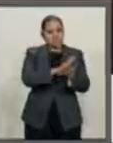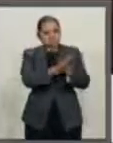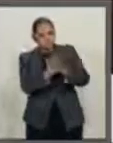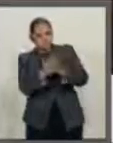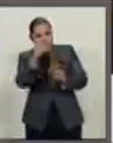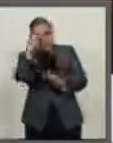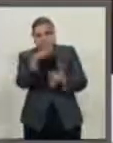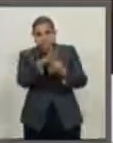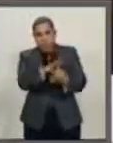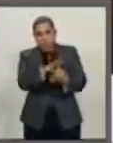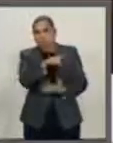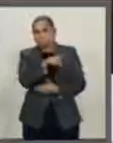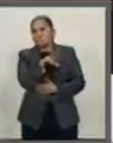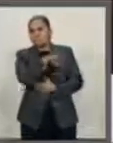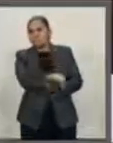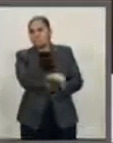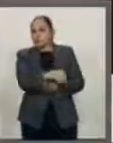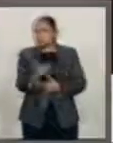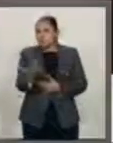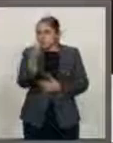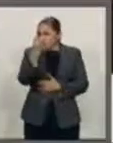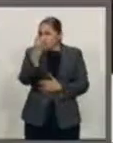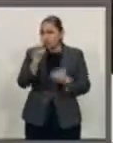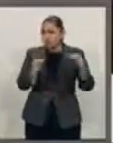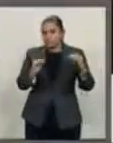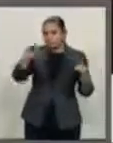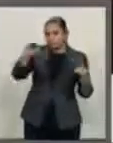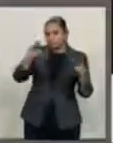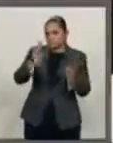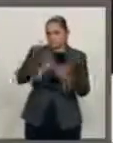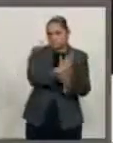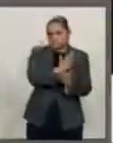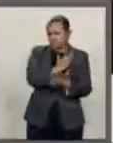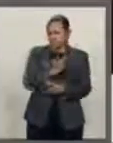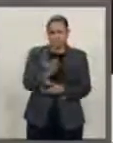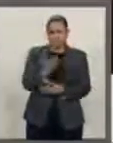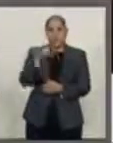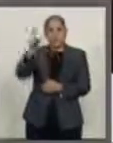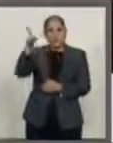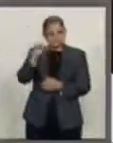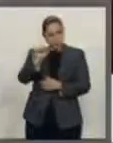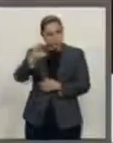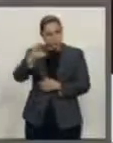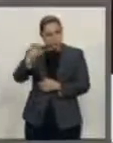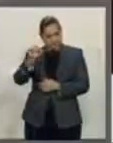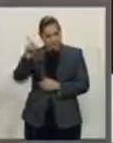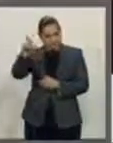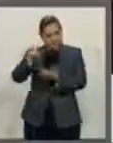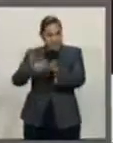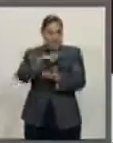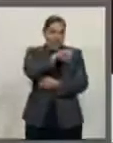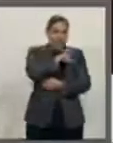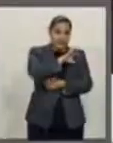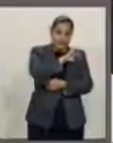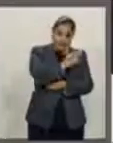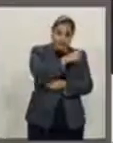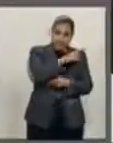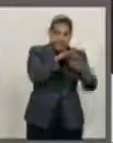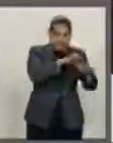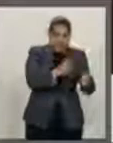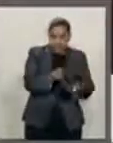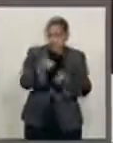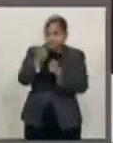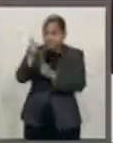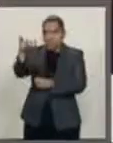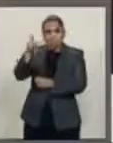la CNDH presentó acción de inconstitucionalidad ante la Suprema Corte de Justicia de la Nación,